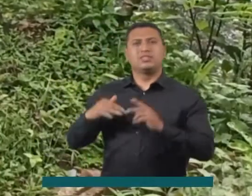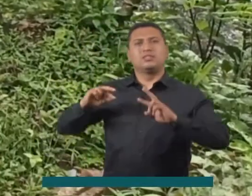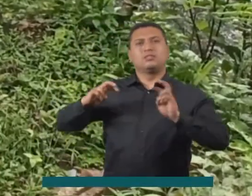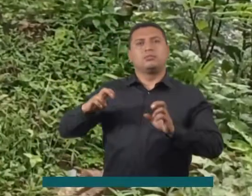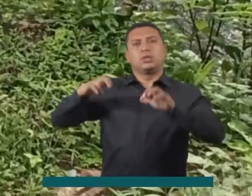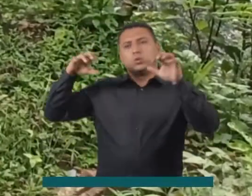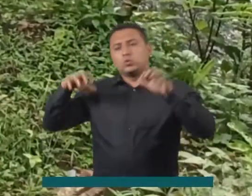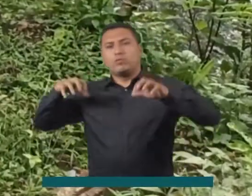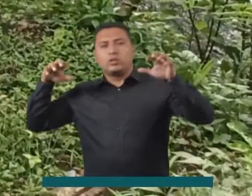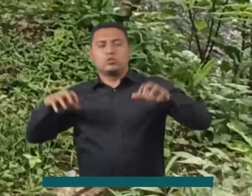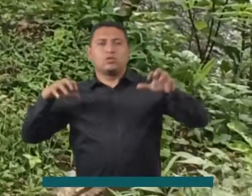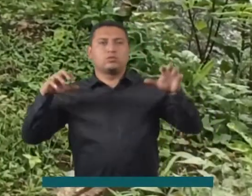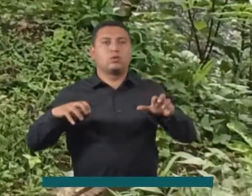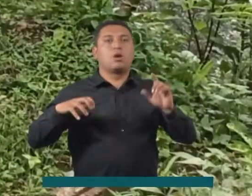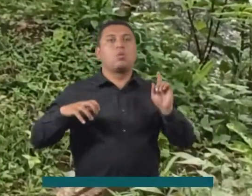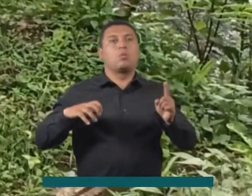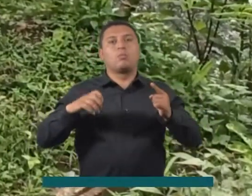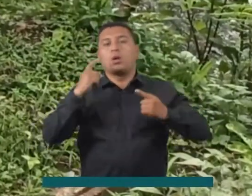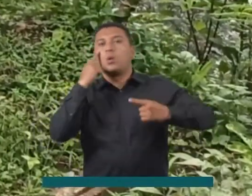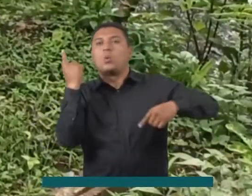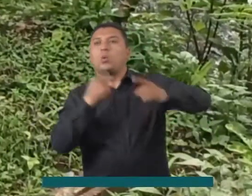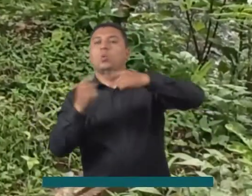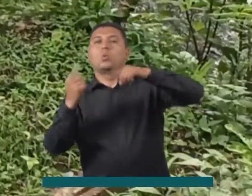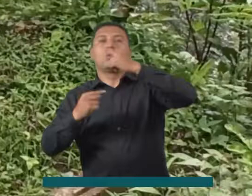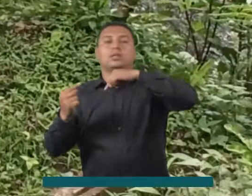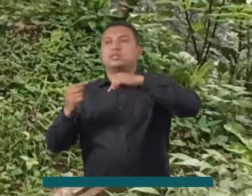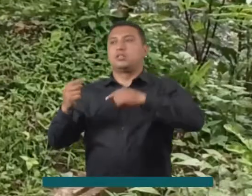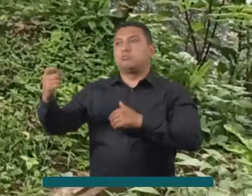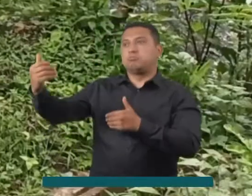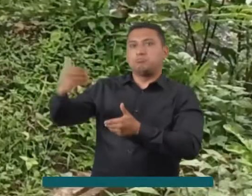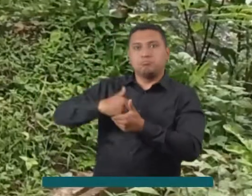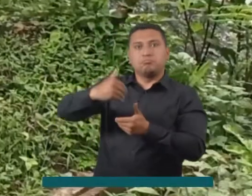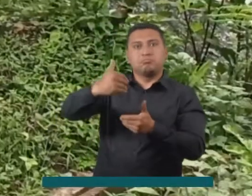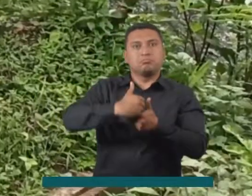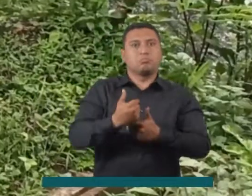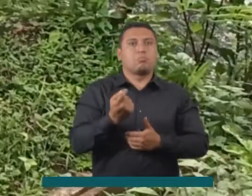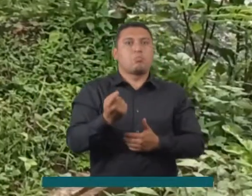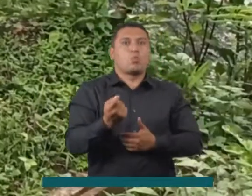lluvias, ya que pues no ingresan muchos turistas y